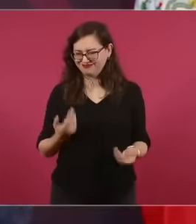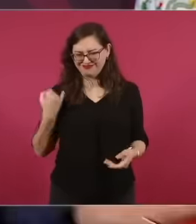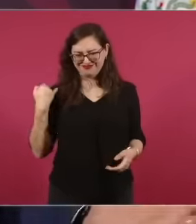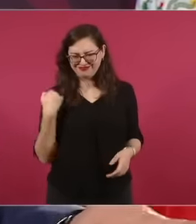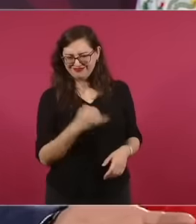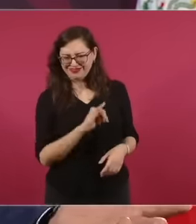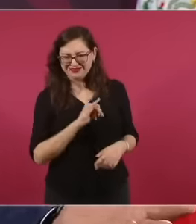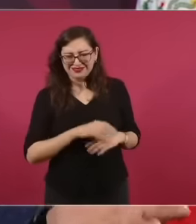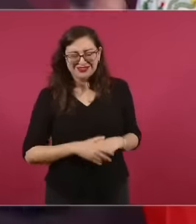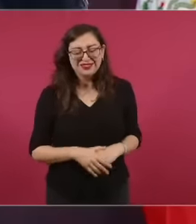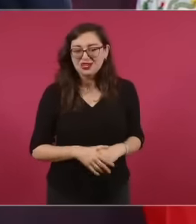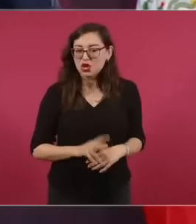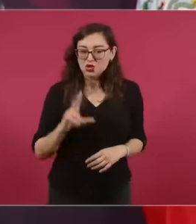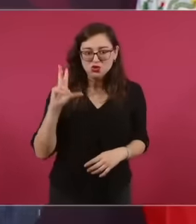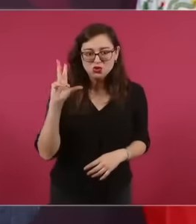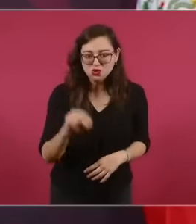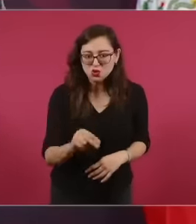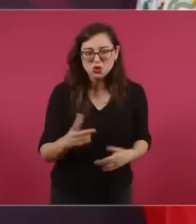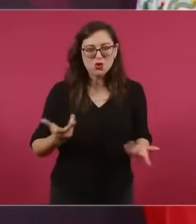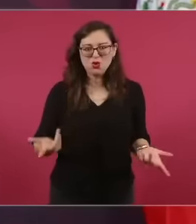Ya, porque estuvieron